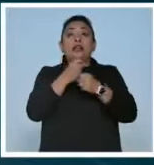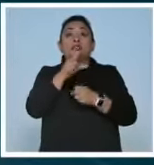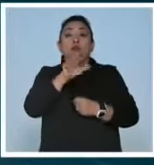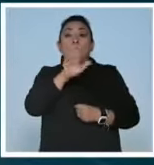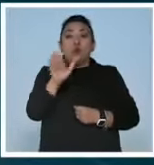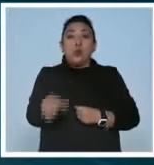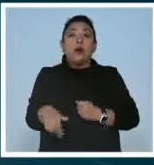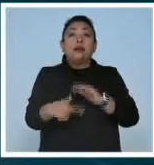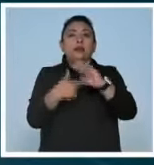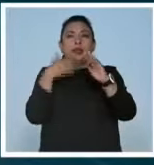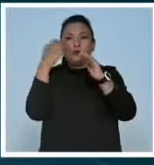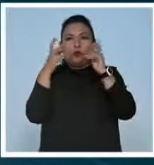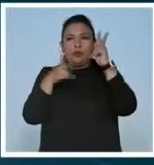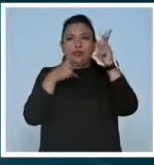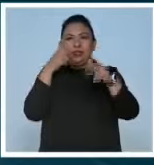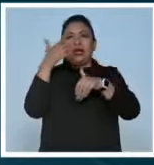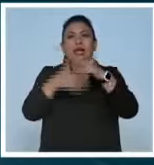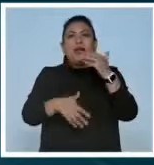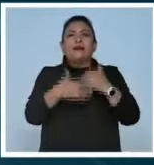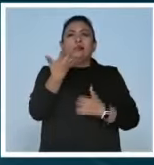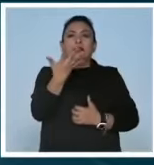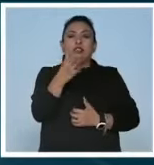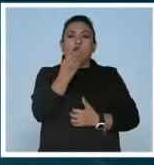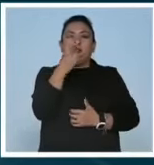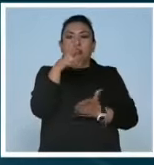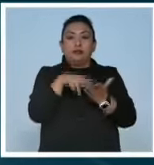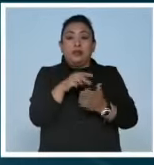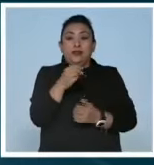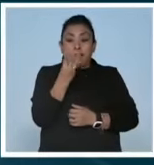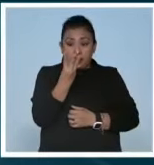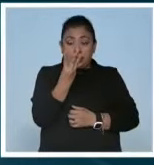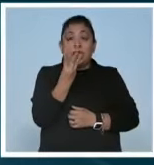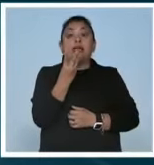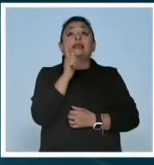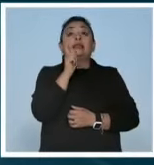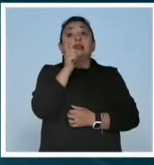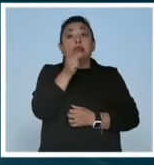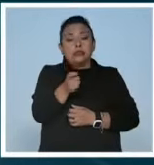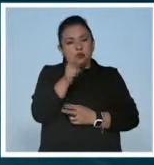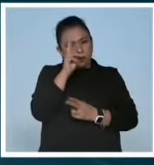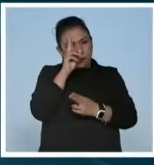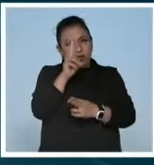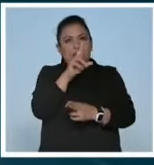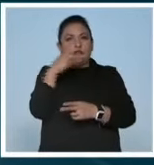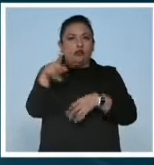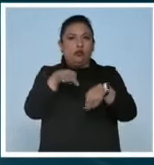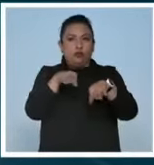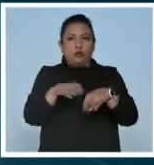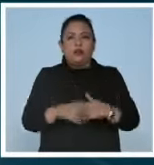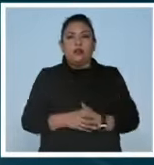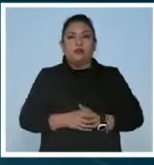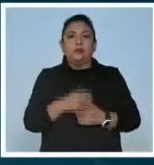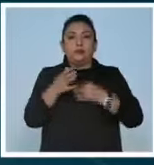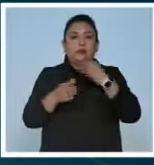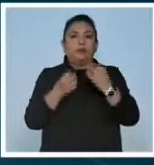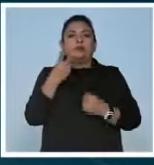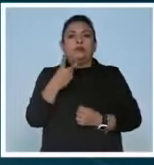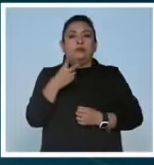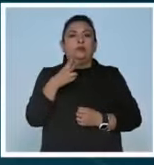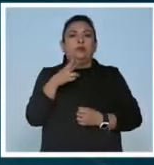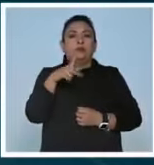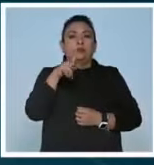la muestra, que podrá visitarse hasta el 5 de febrero de 2023, se convierte en un homenaje a su trabajo. Noticias